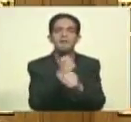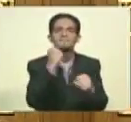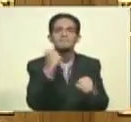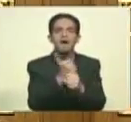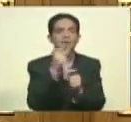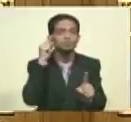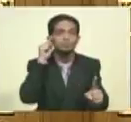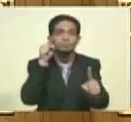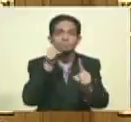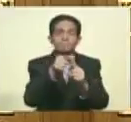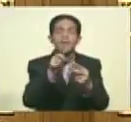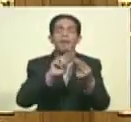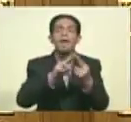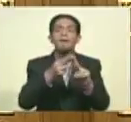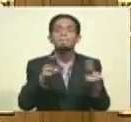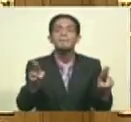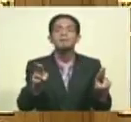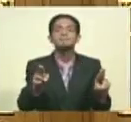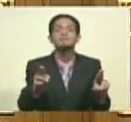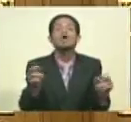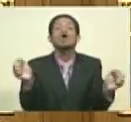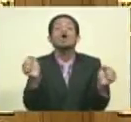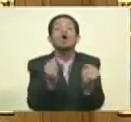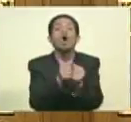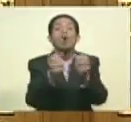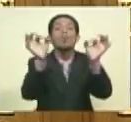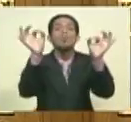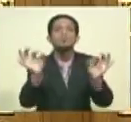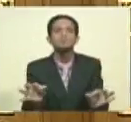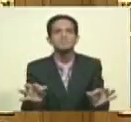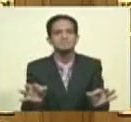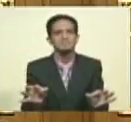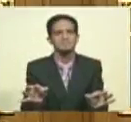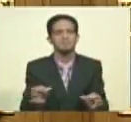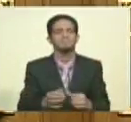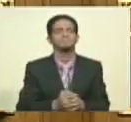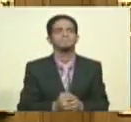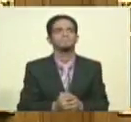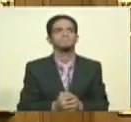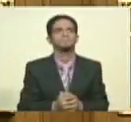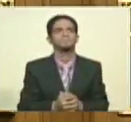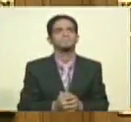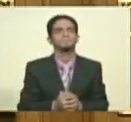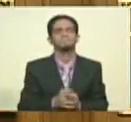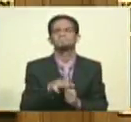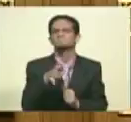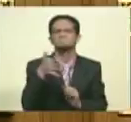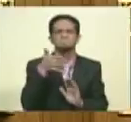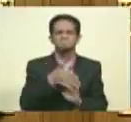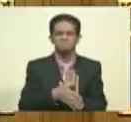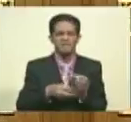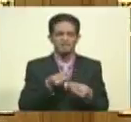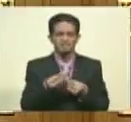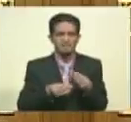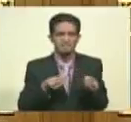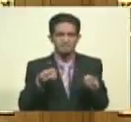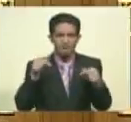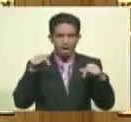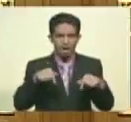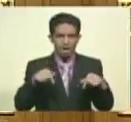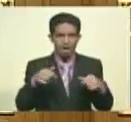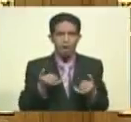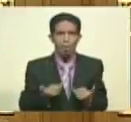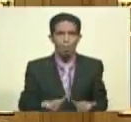paz con justicia. Lo que se está realizando en este momento, la decisión que ha tomado